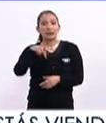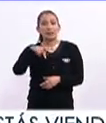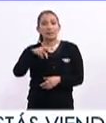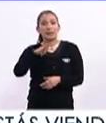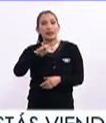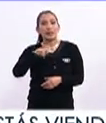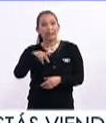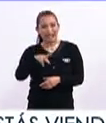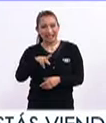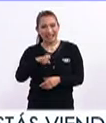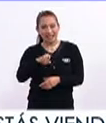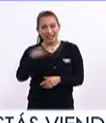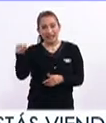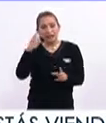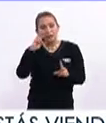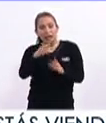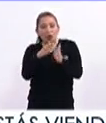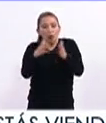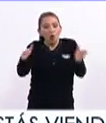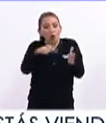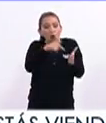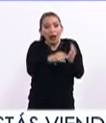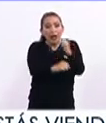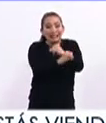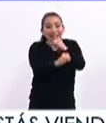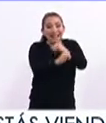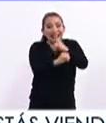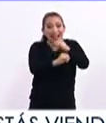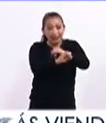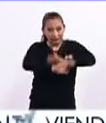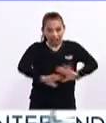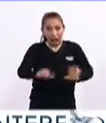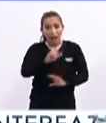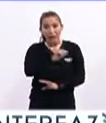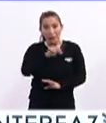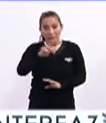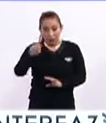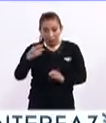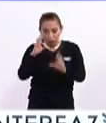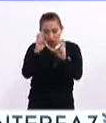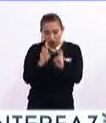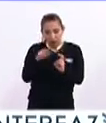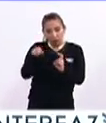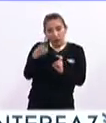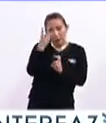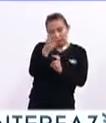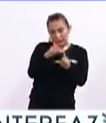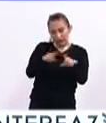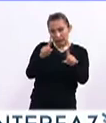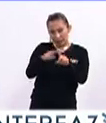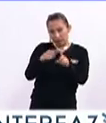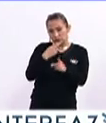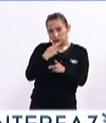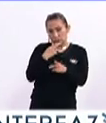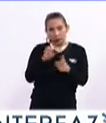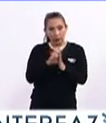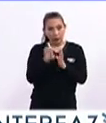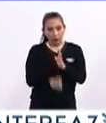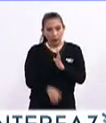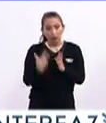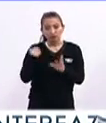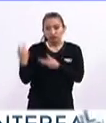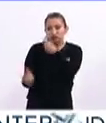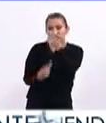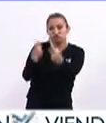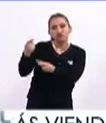que Ve es dimensionarlo a una plataforma digital ya en aplicación móvil en el cual pues, tenga tres diversas aplicaciones. Una, la